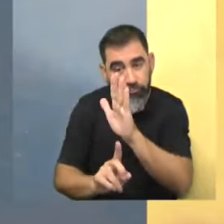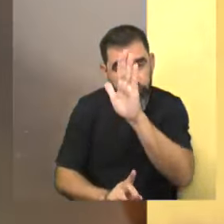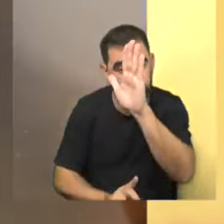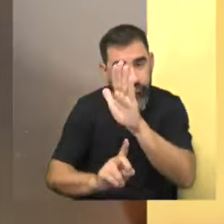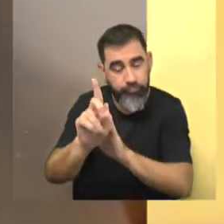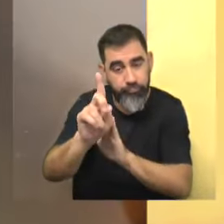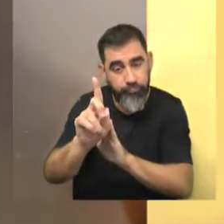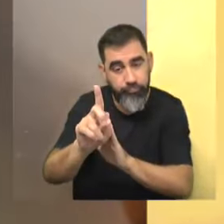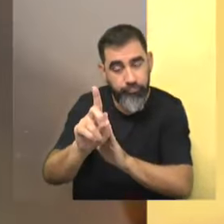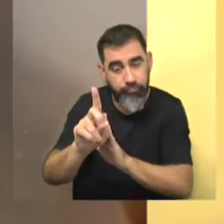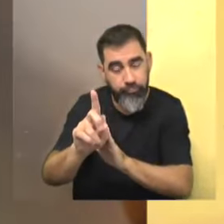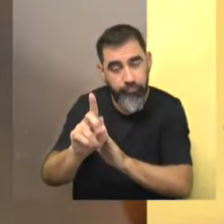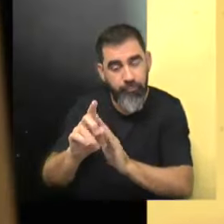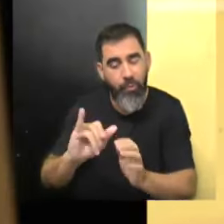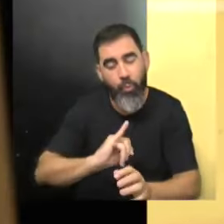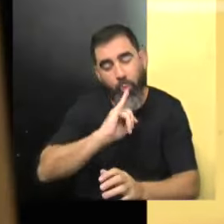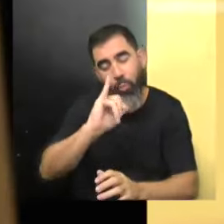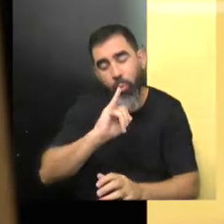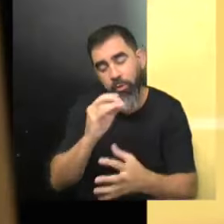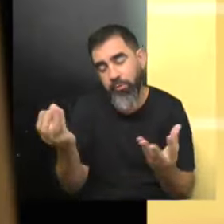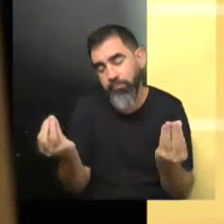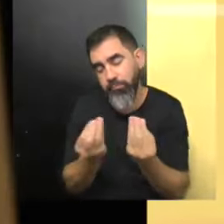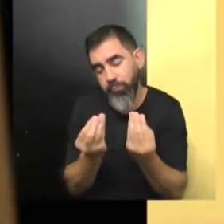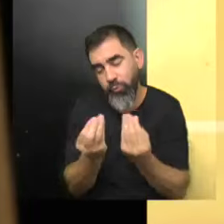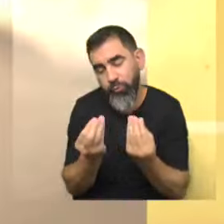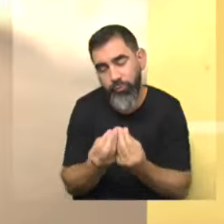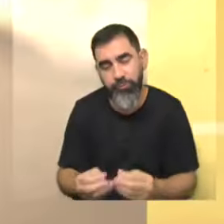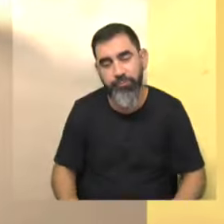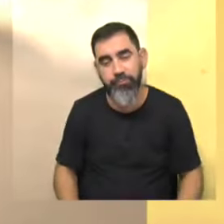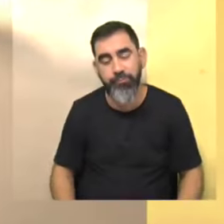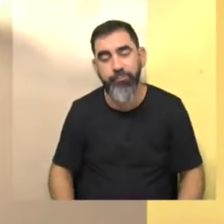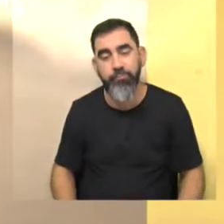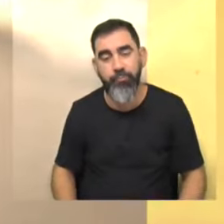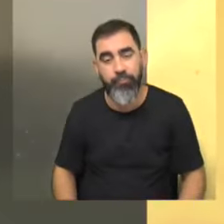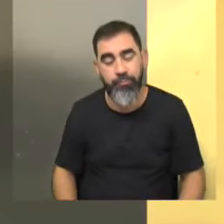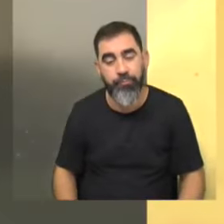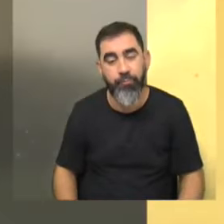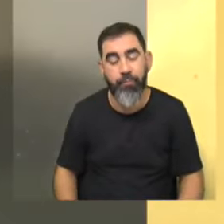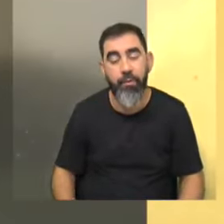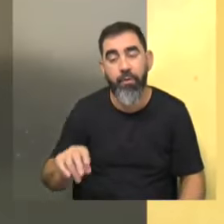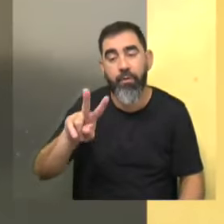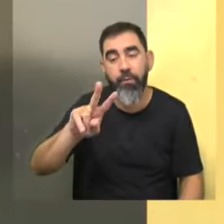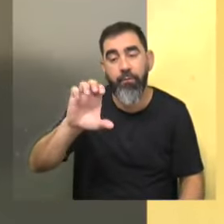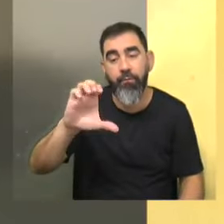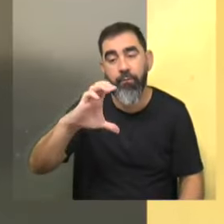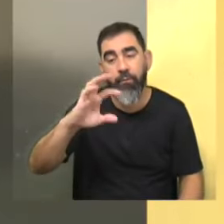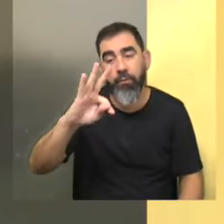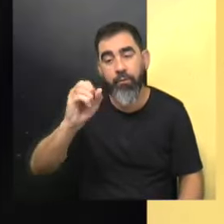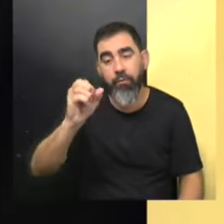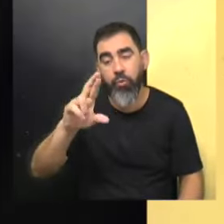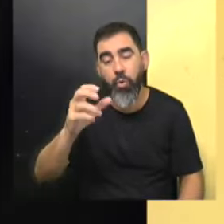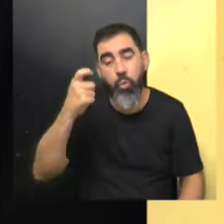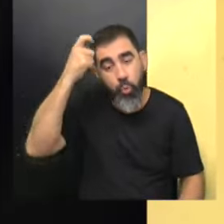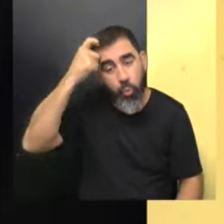por... La cantidad de anécdotas no alcanzarían varios programas, ¿no? Por un vector ruso que antes había sido misil y que lo